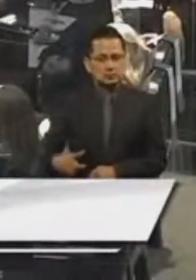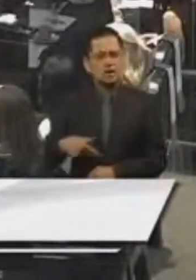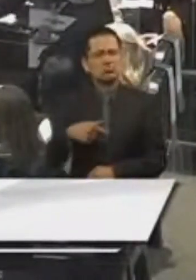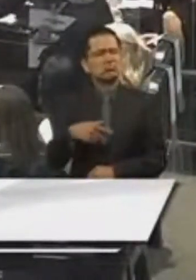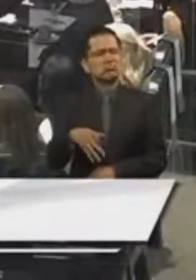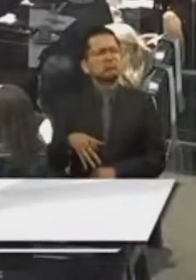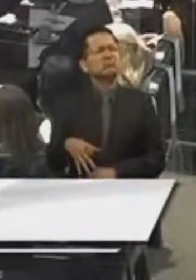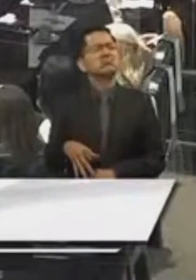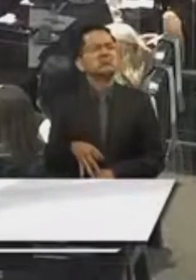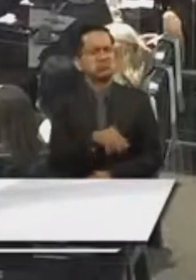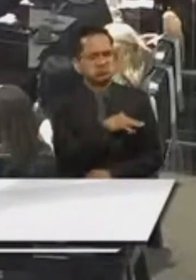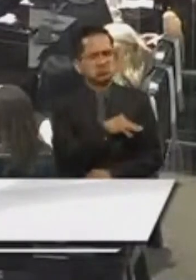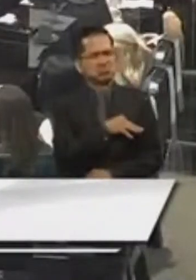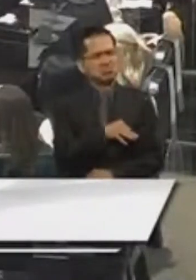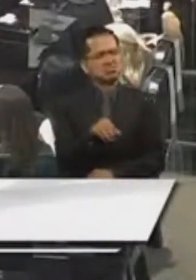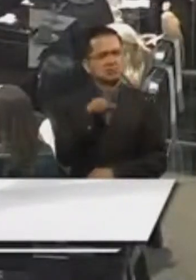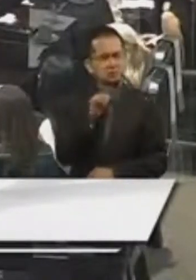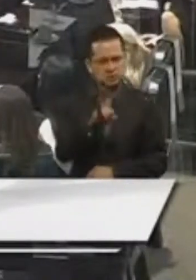a sacudir